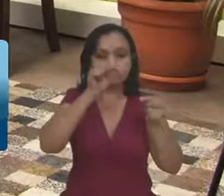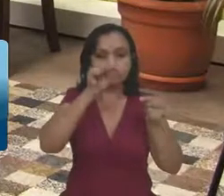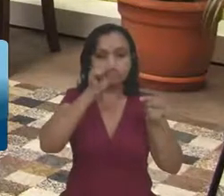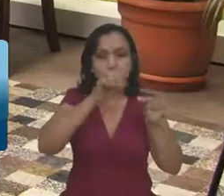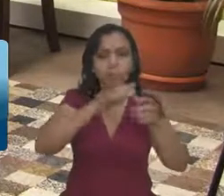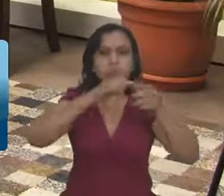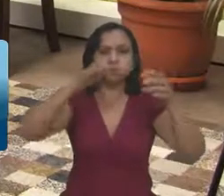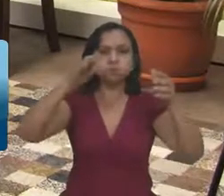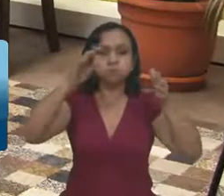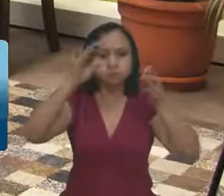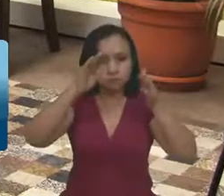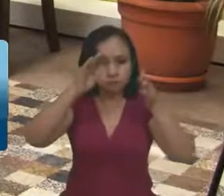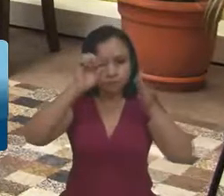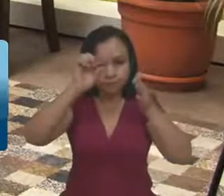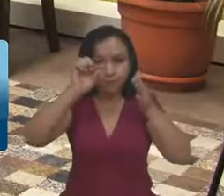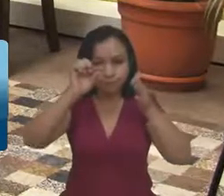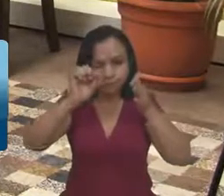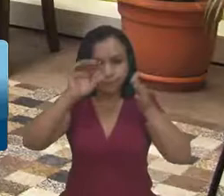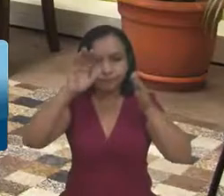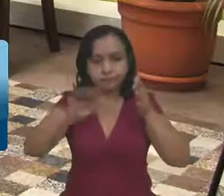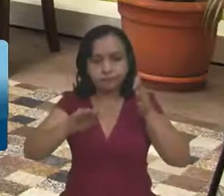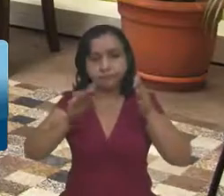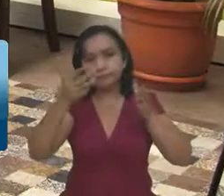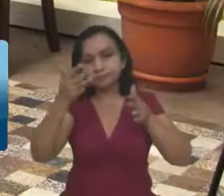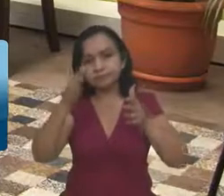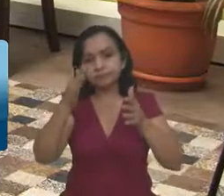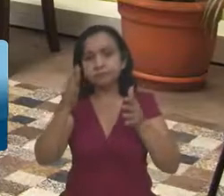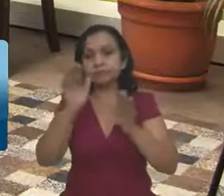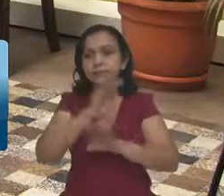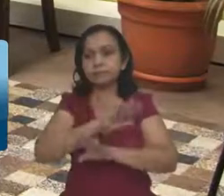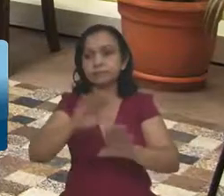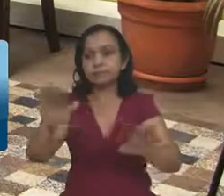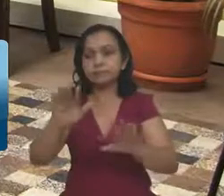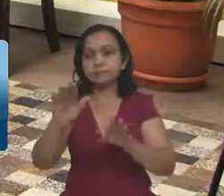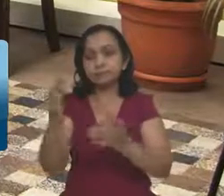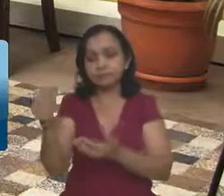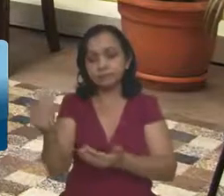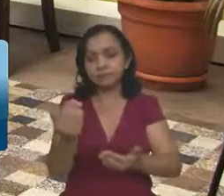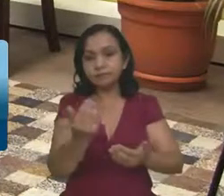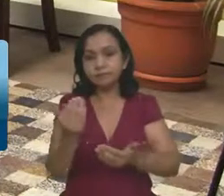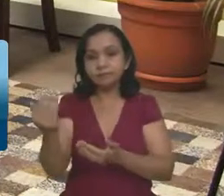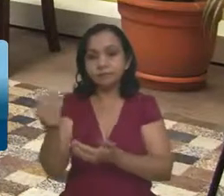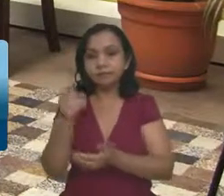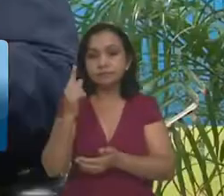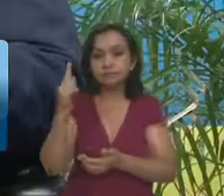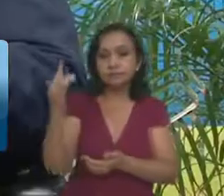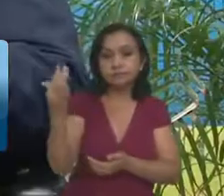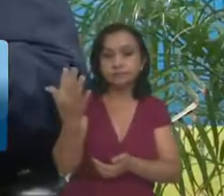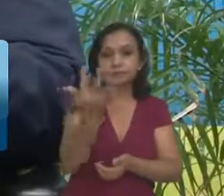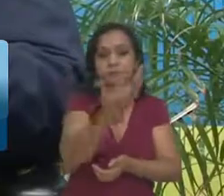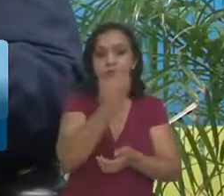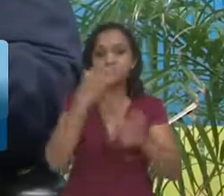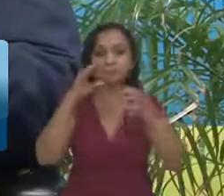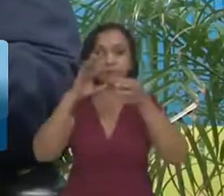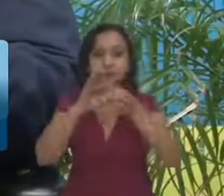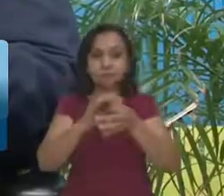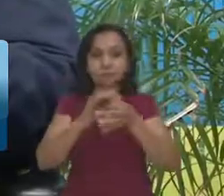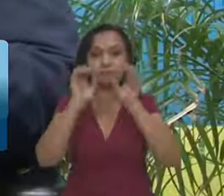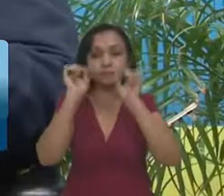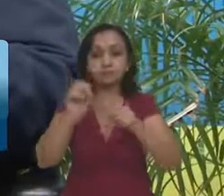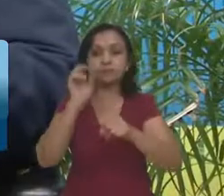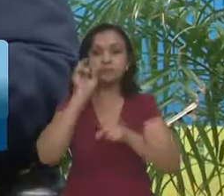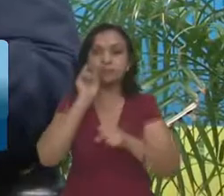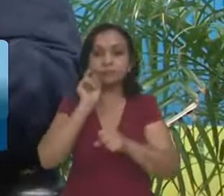se va haciendo una estimación del peso, como va también el feto, ¿verdad? Entonces todo eso se lleva de la mano para tratar de decirle,